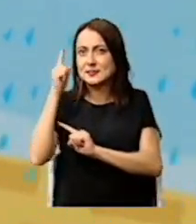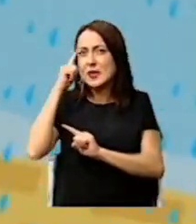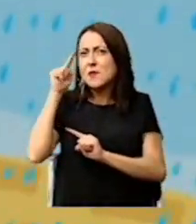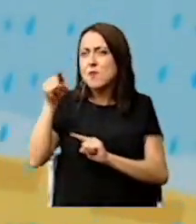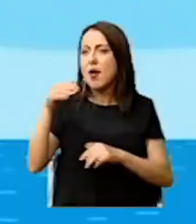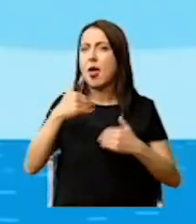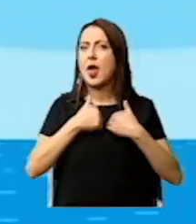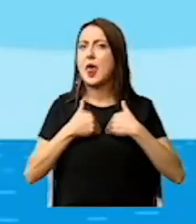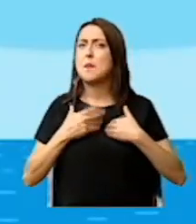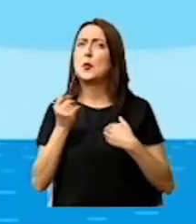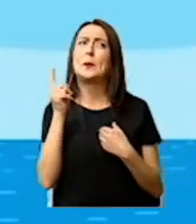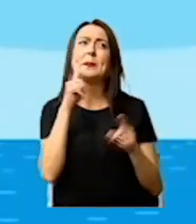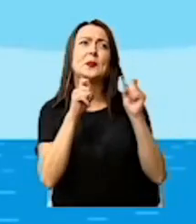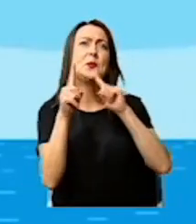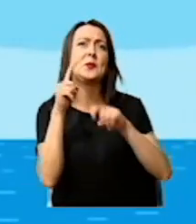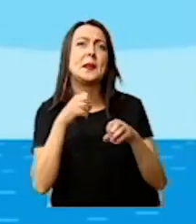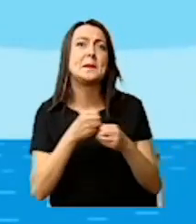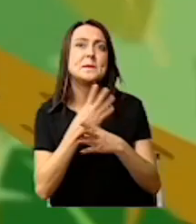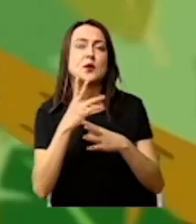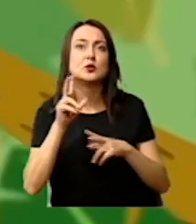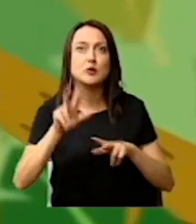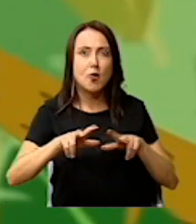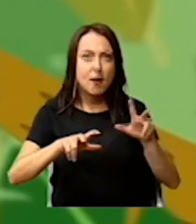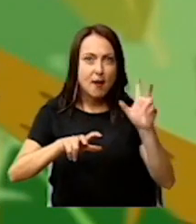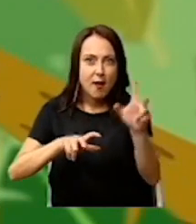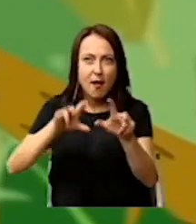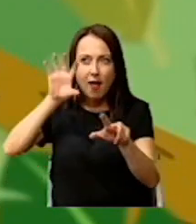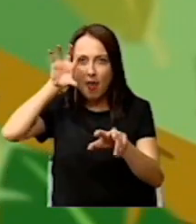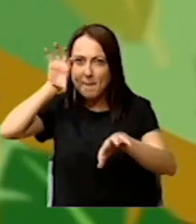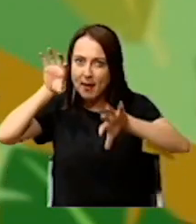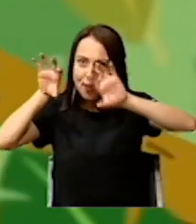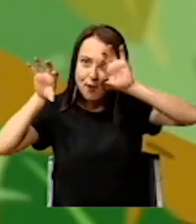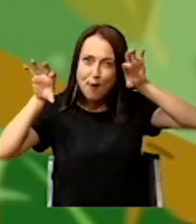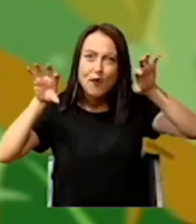muy preguntón. Es un camaleón.